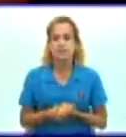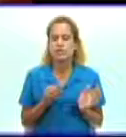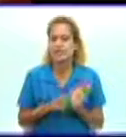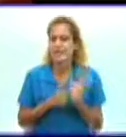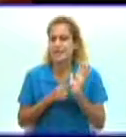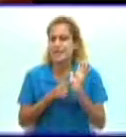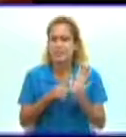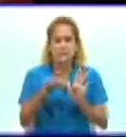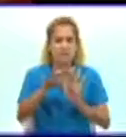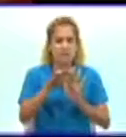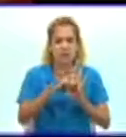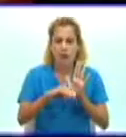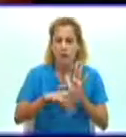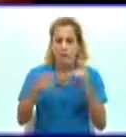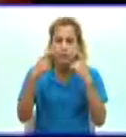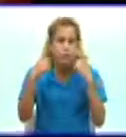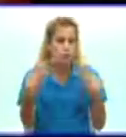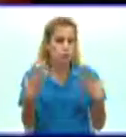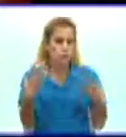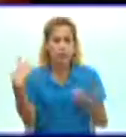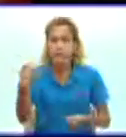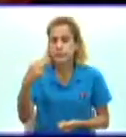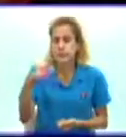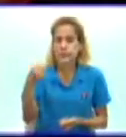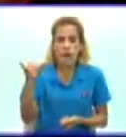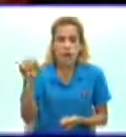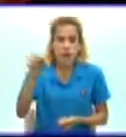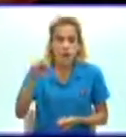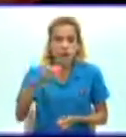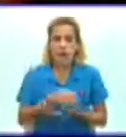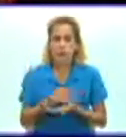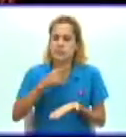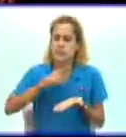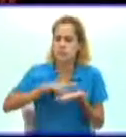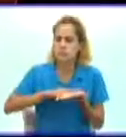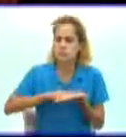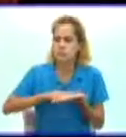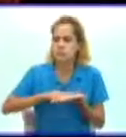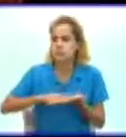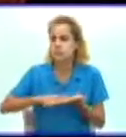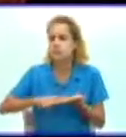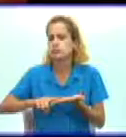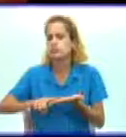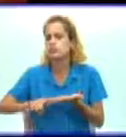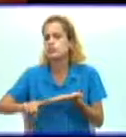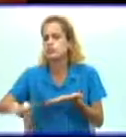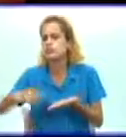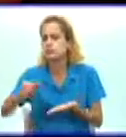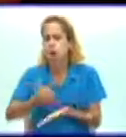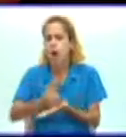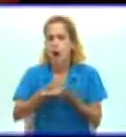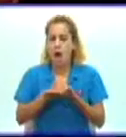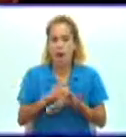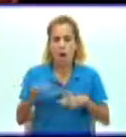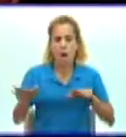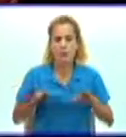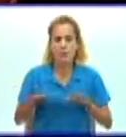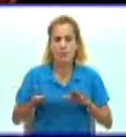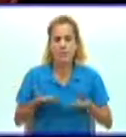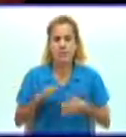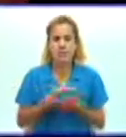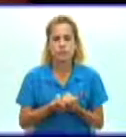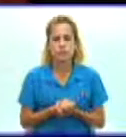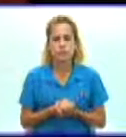demostrados elementos importantes de actividades como esta, que también durante la semana, que ayuda a su preparación, pueden estar resolviendo en